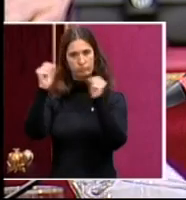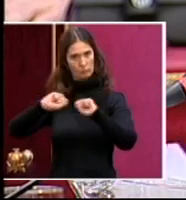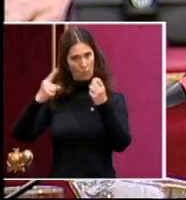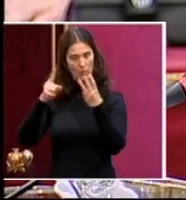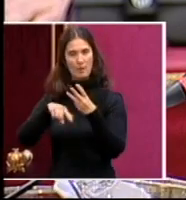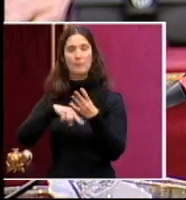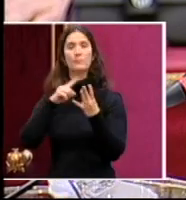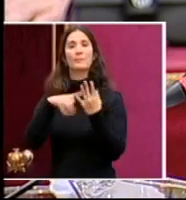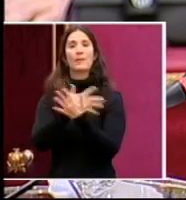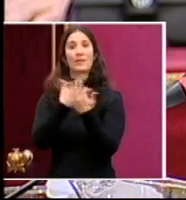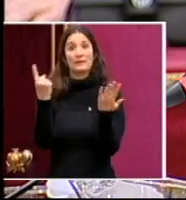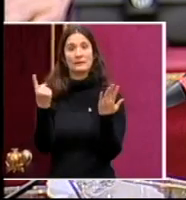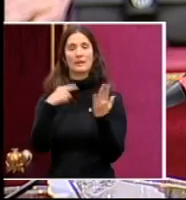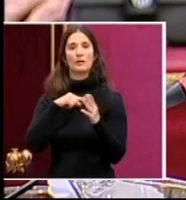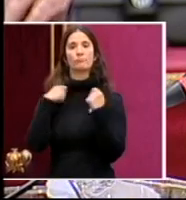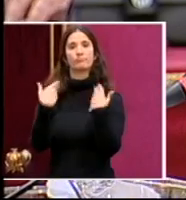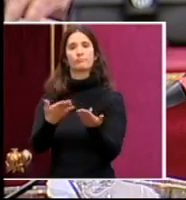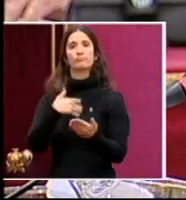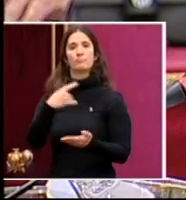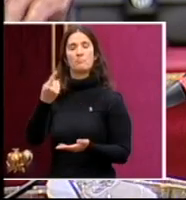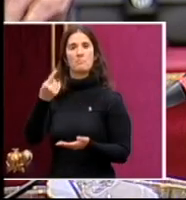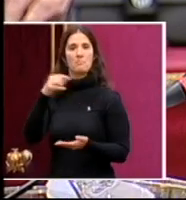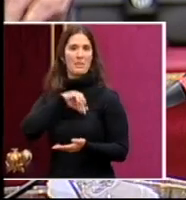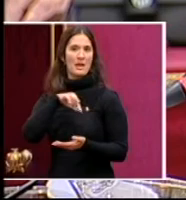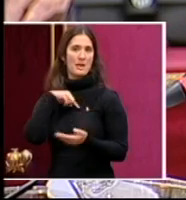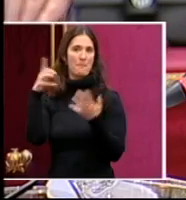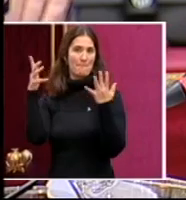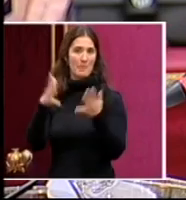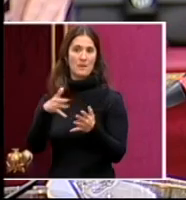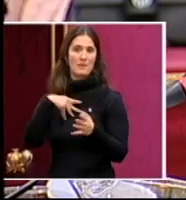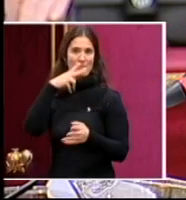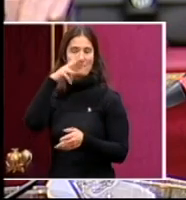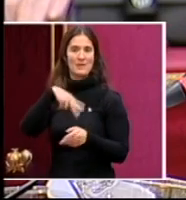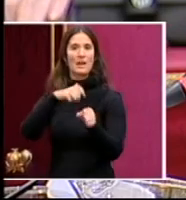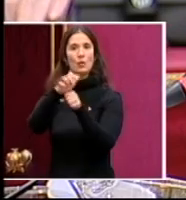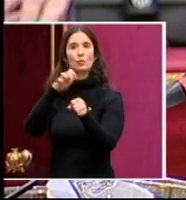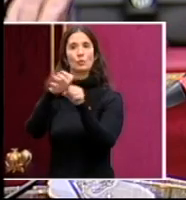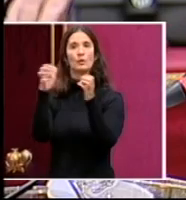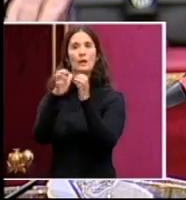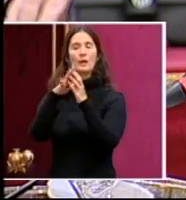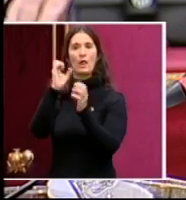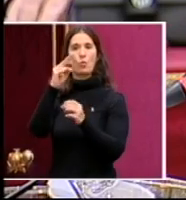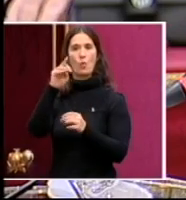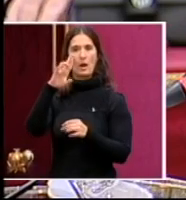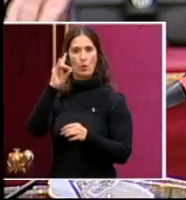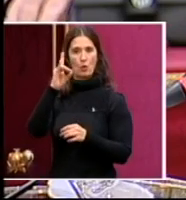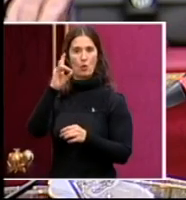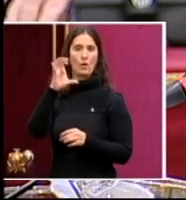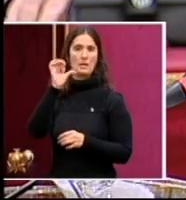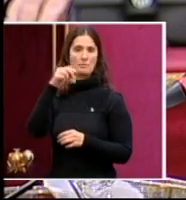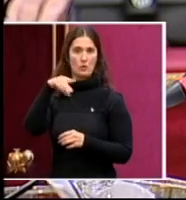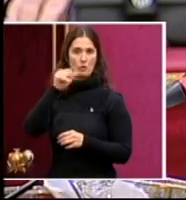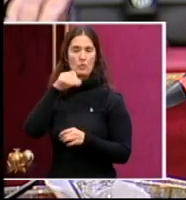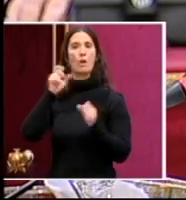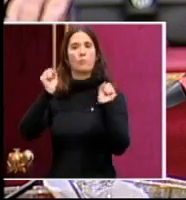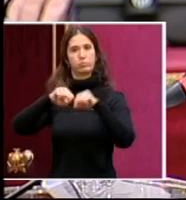definitiva. 16. Concesión de la medalla de plata al mérito por la ciudad al escultor granadino don Eduardo Espinosa Alfambra. Aprobación